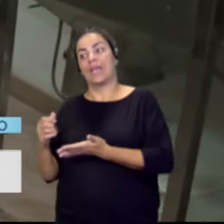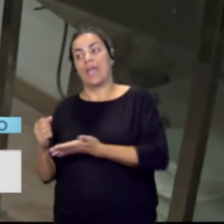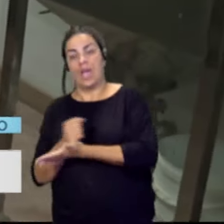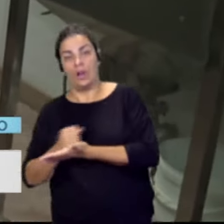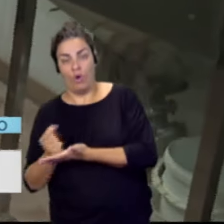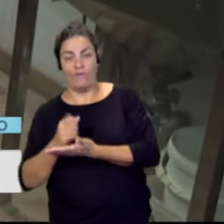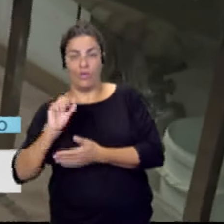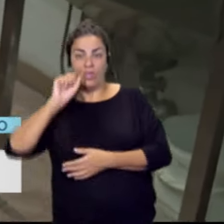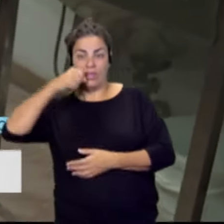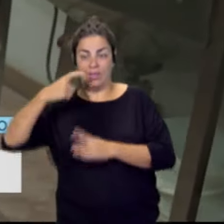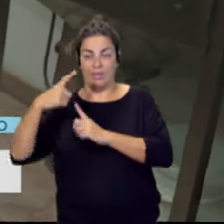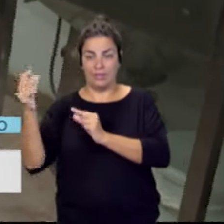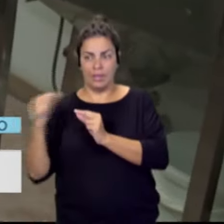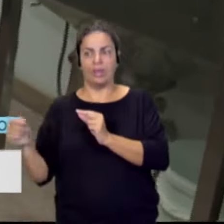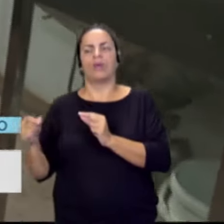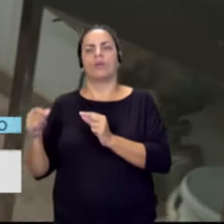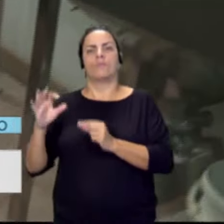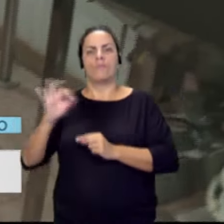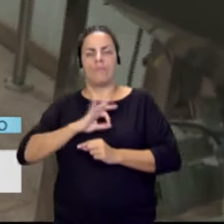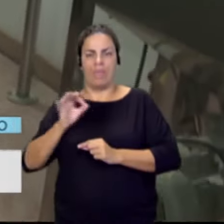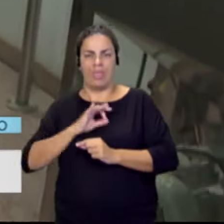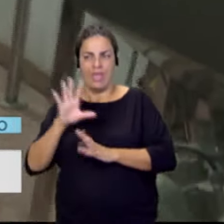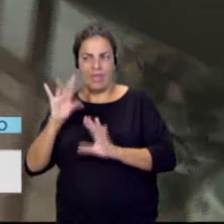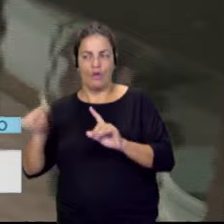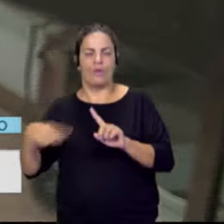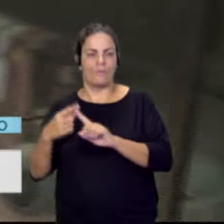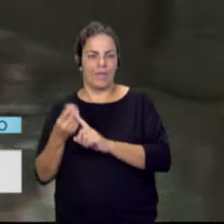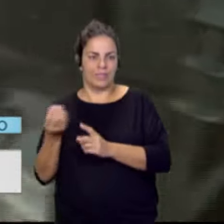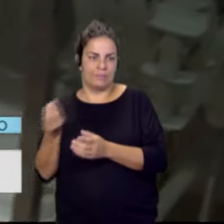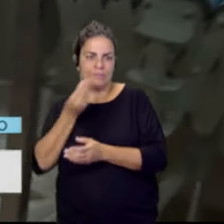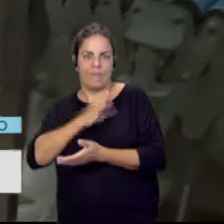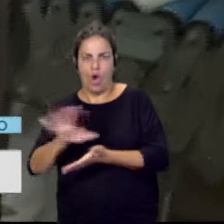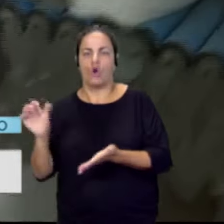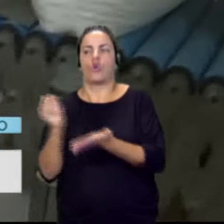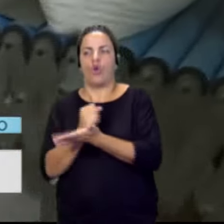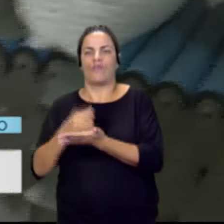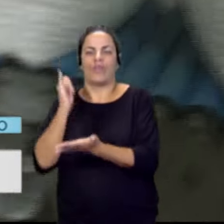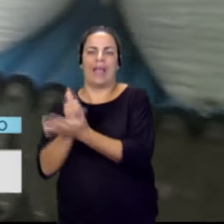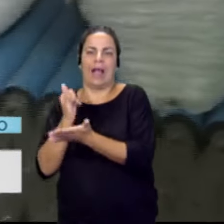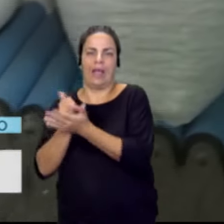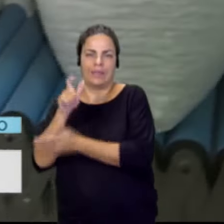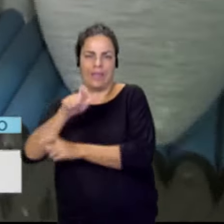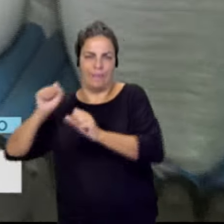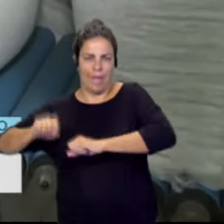gran medalla de oro y mejor gofio de cata de mayores. Para nosotros, sinceramente, es